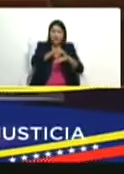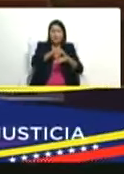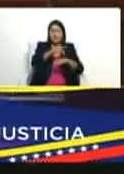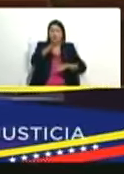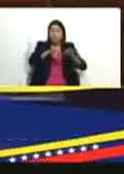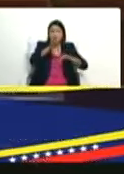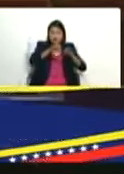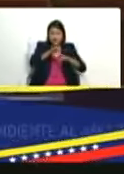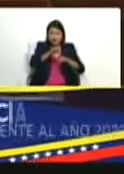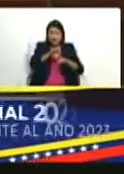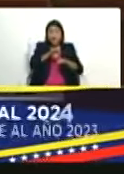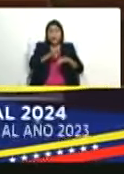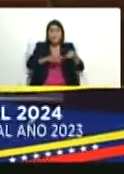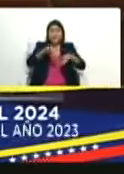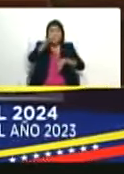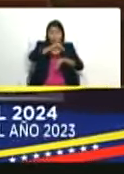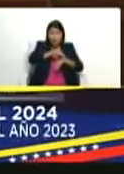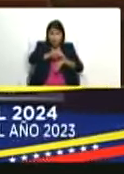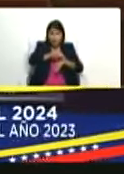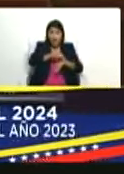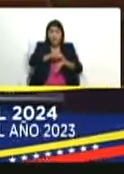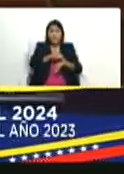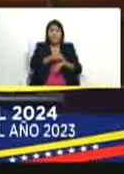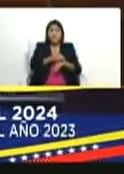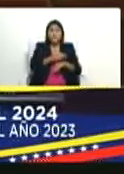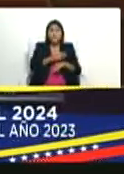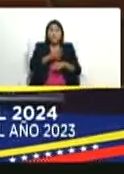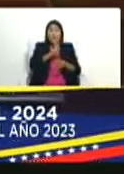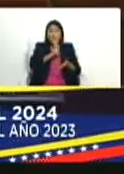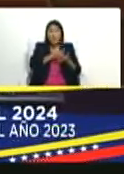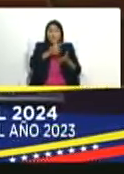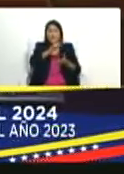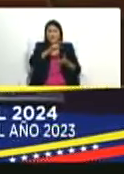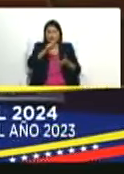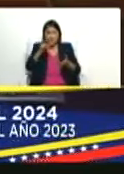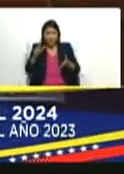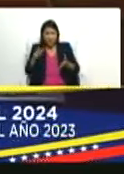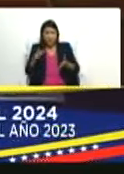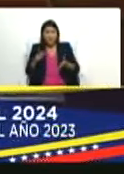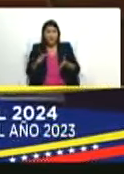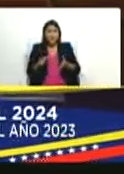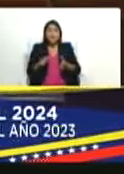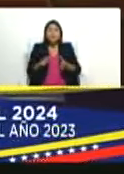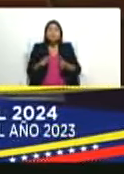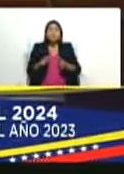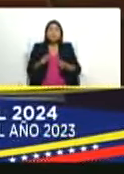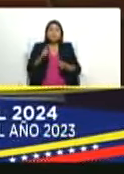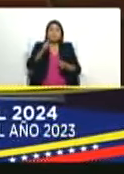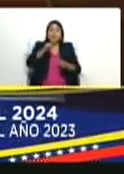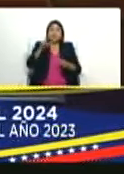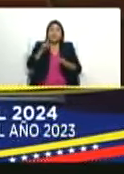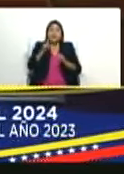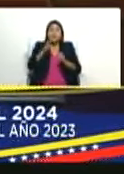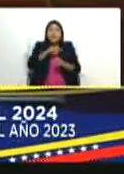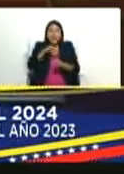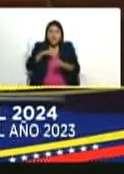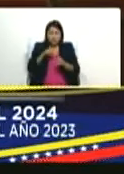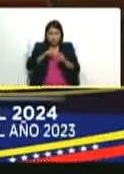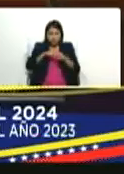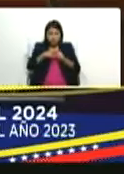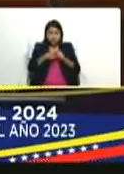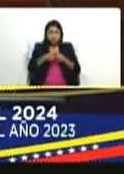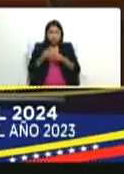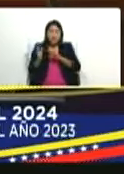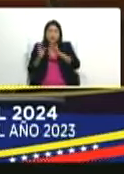la capacitación de 27.200 servidoras y servidores públicos que conforman el Poder Judicial, con apoyo del Instituto